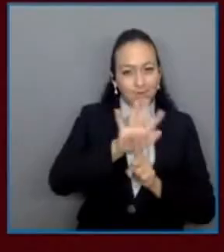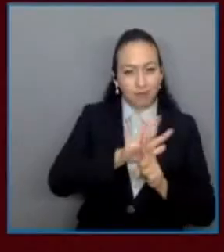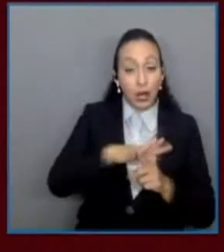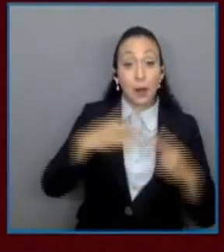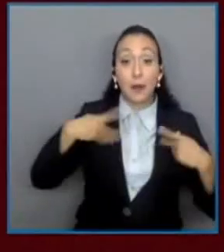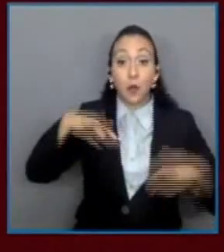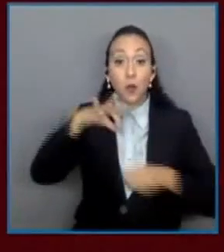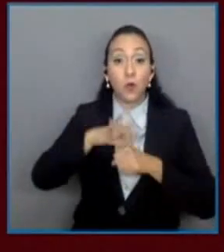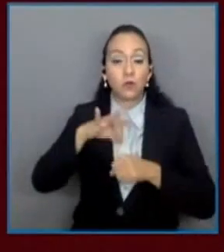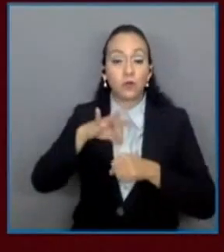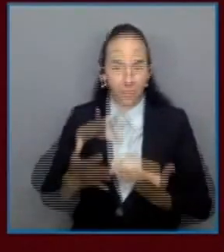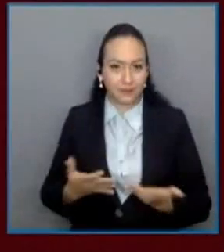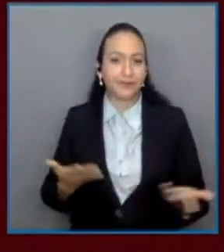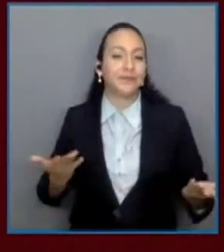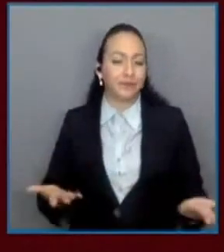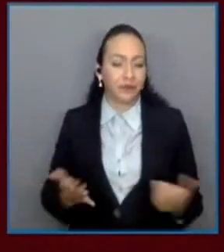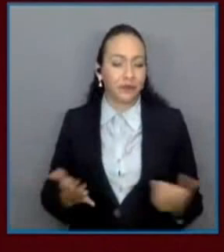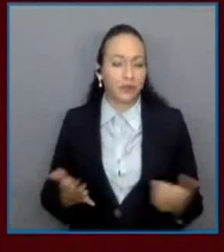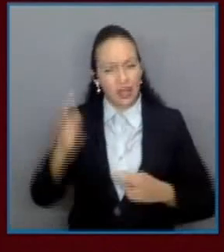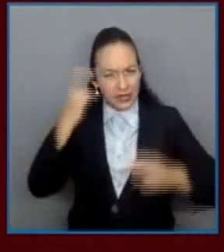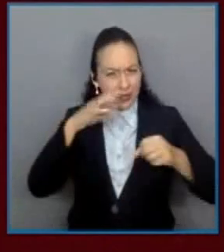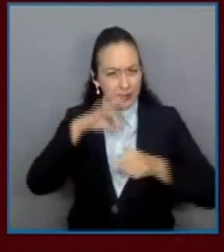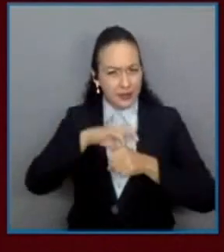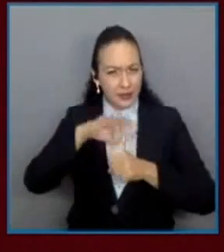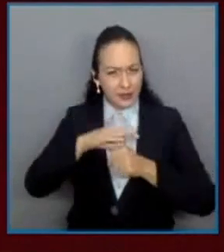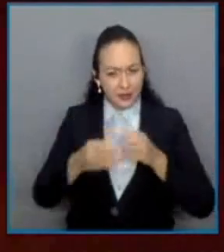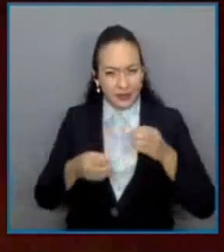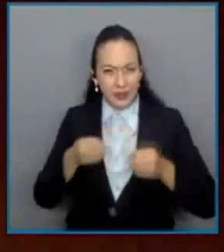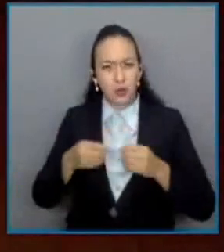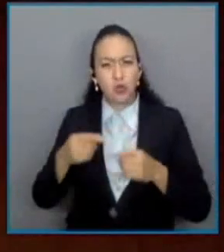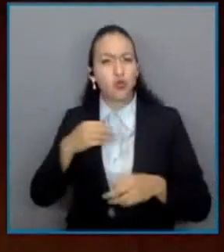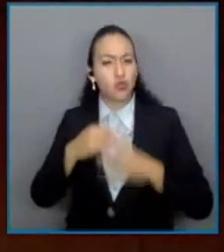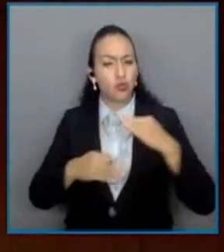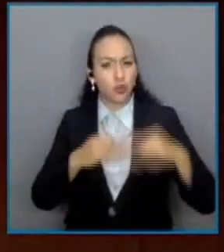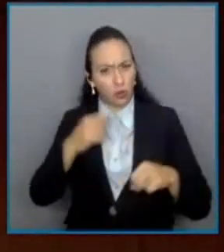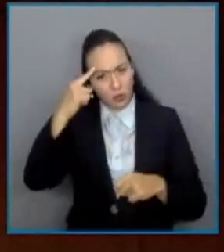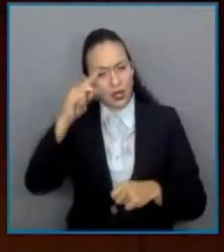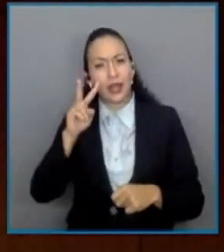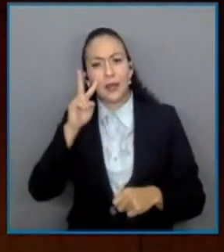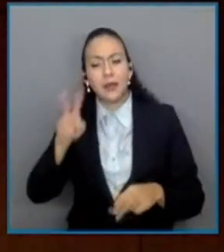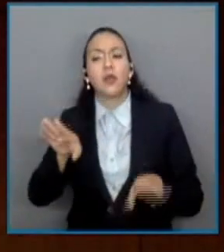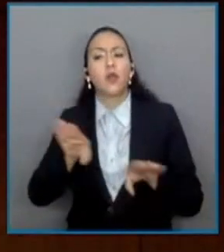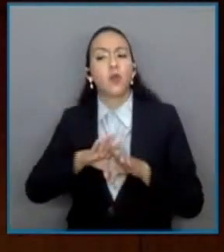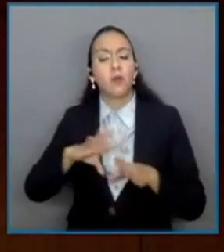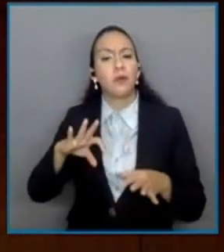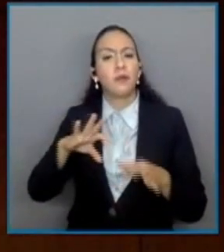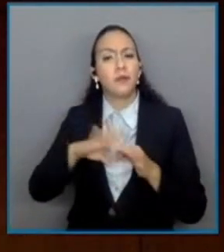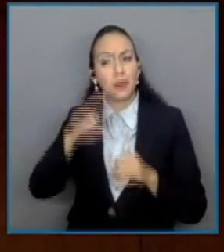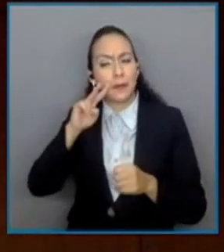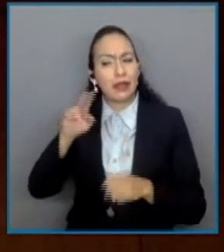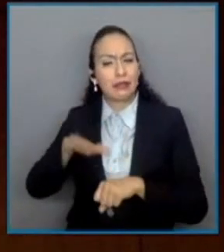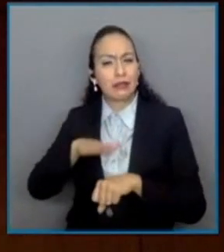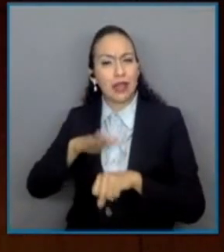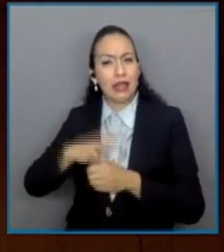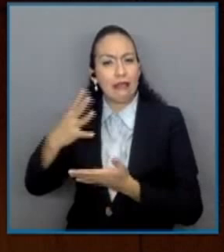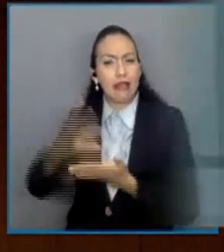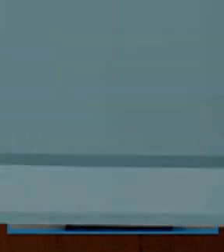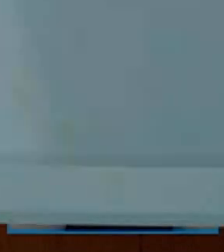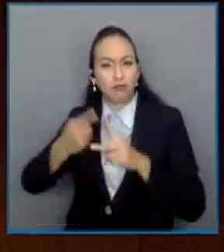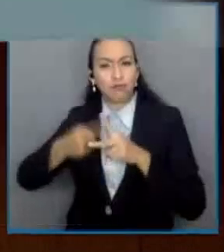el Tribunal Electoral podrá continuar con los actos subsecuentes vinculados con la calificación de los comicios presidenciales.